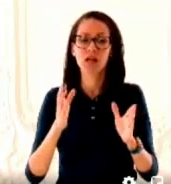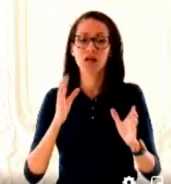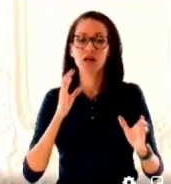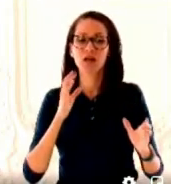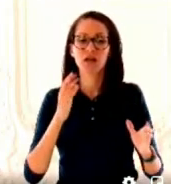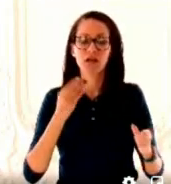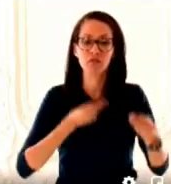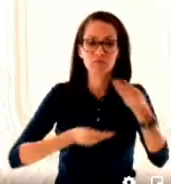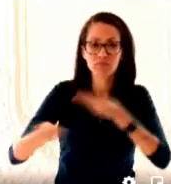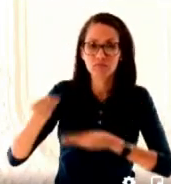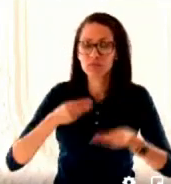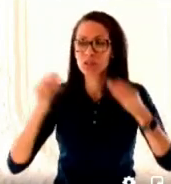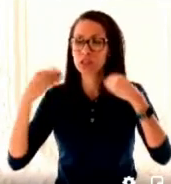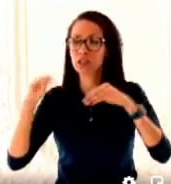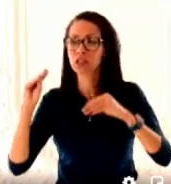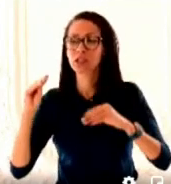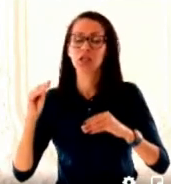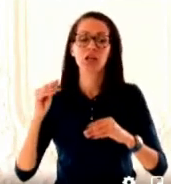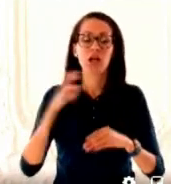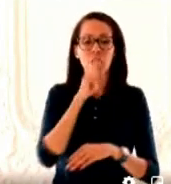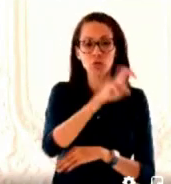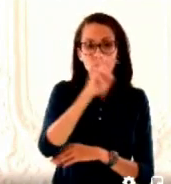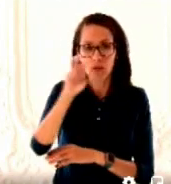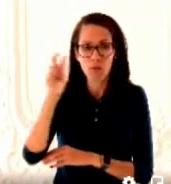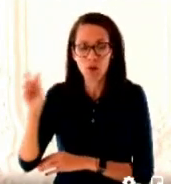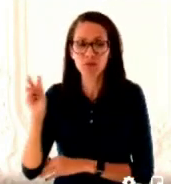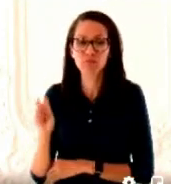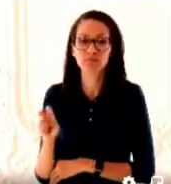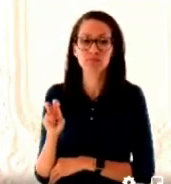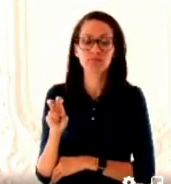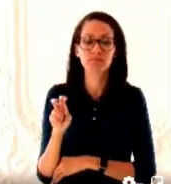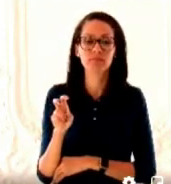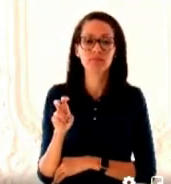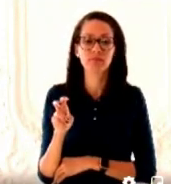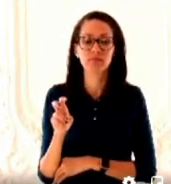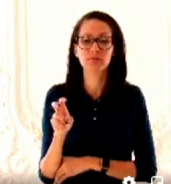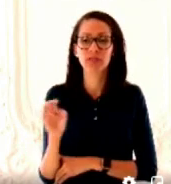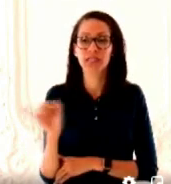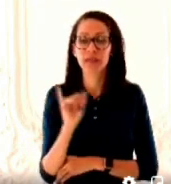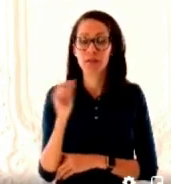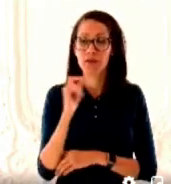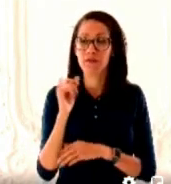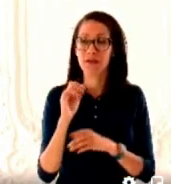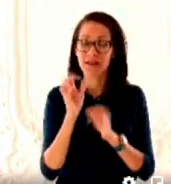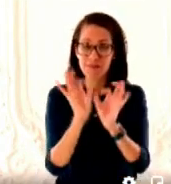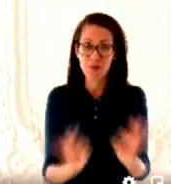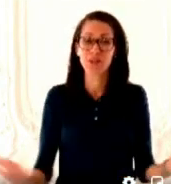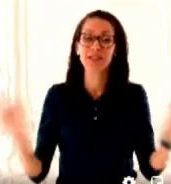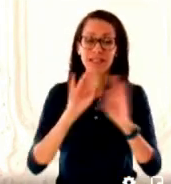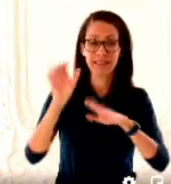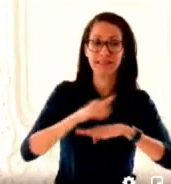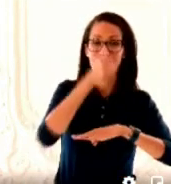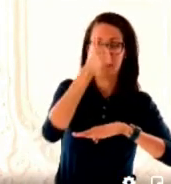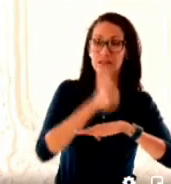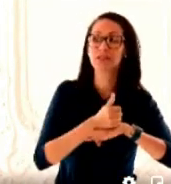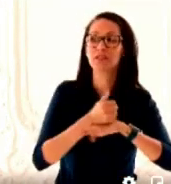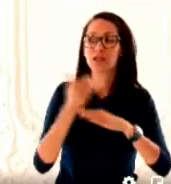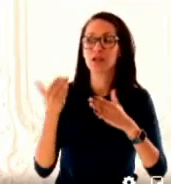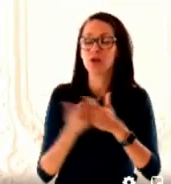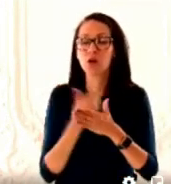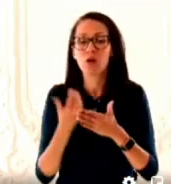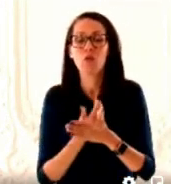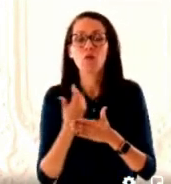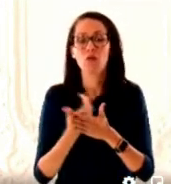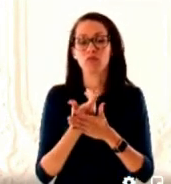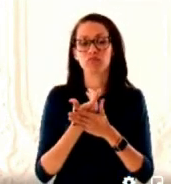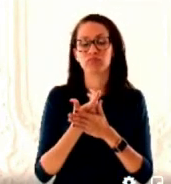la logística de transportación y el turismo. Además, fue clave en el establecimiento del nuevo Código de Incentivos